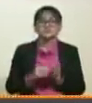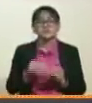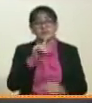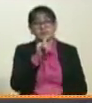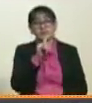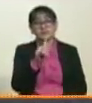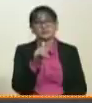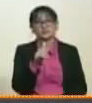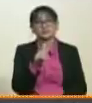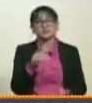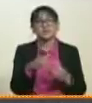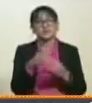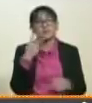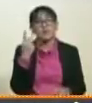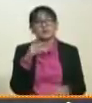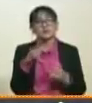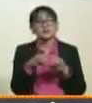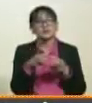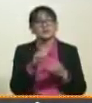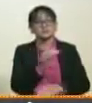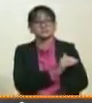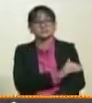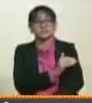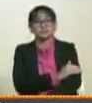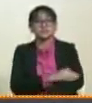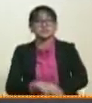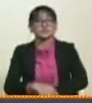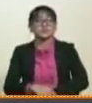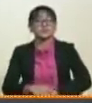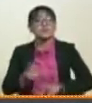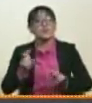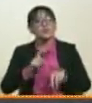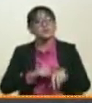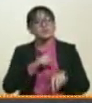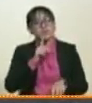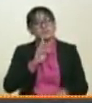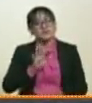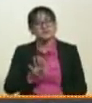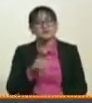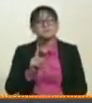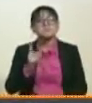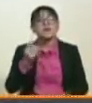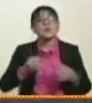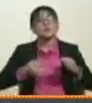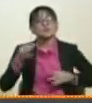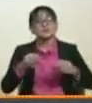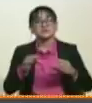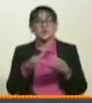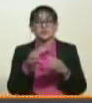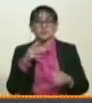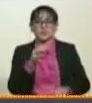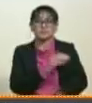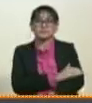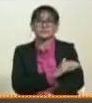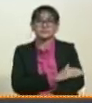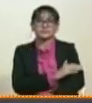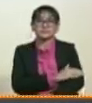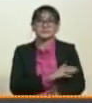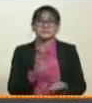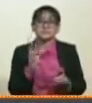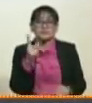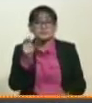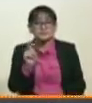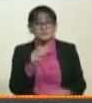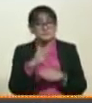actores políticos de los partidos un nuevo tiempo y primero justicia que se encuentran detrás de este este sabotaje se espera que en un mes